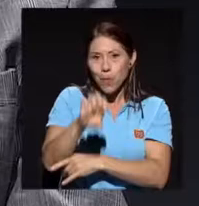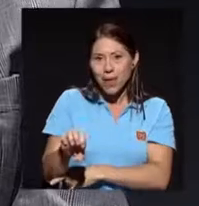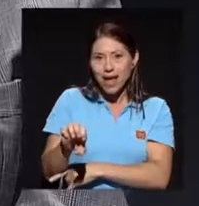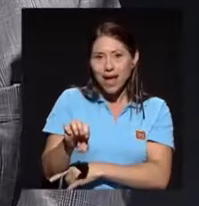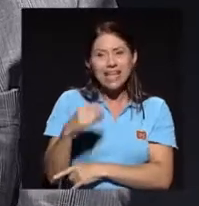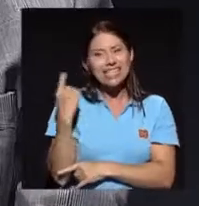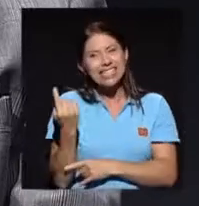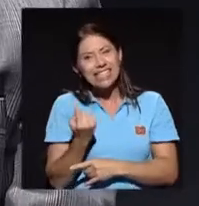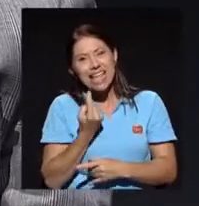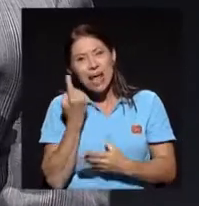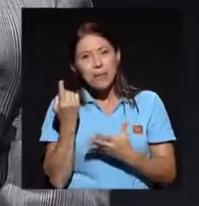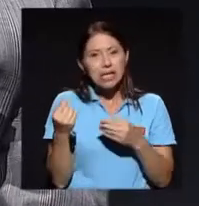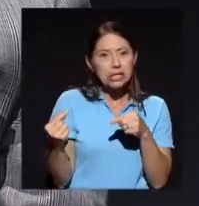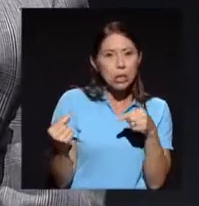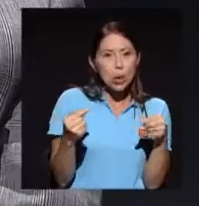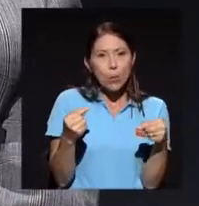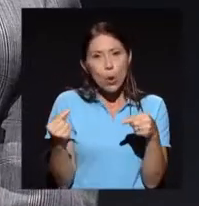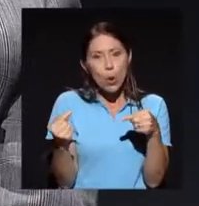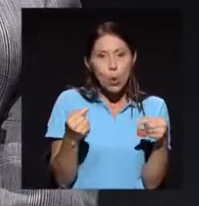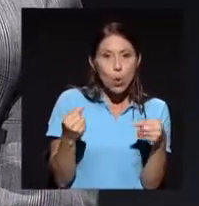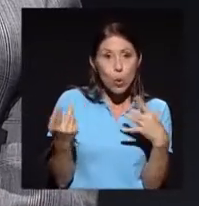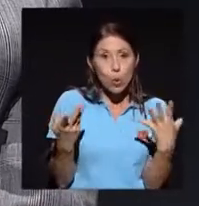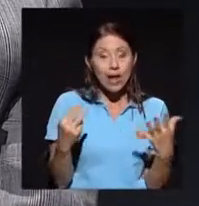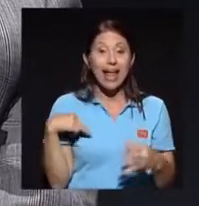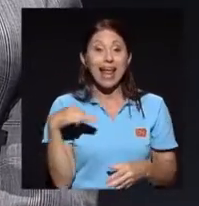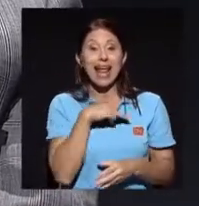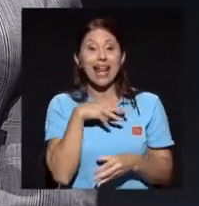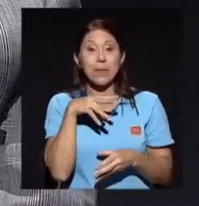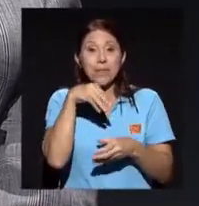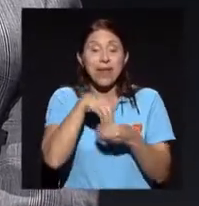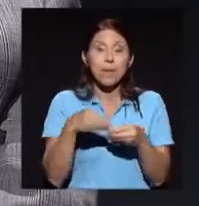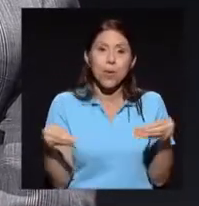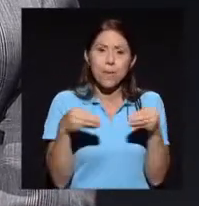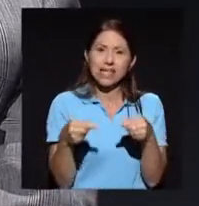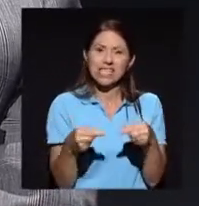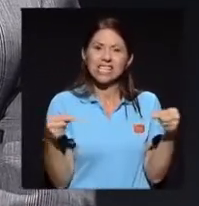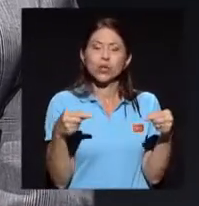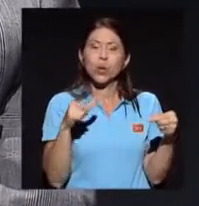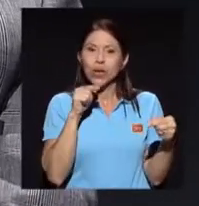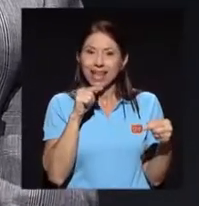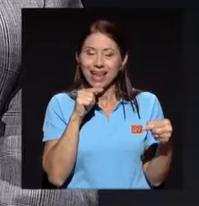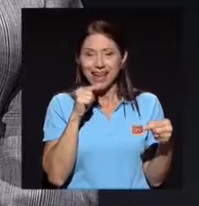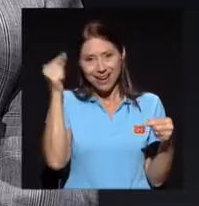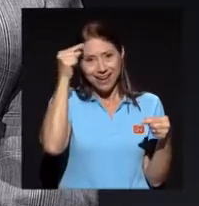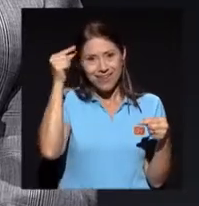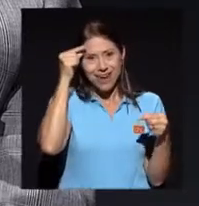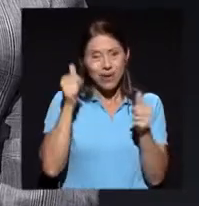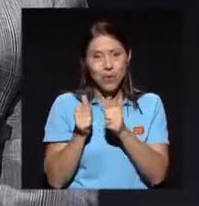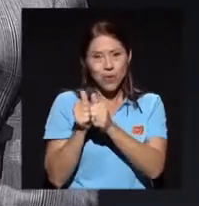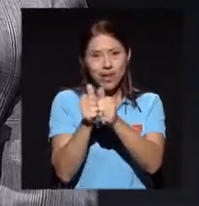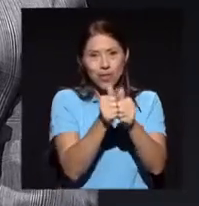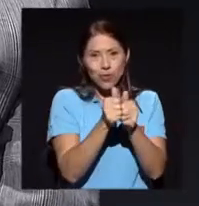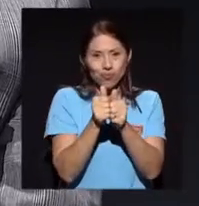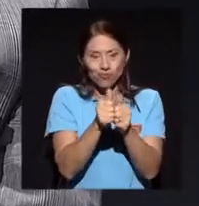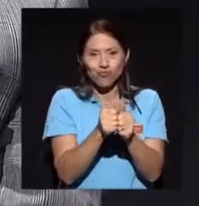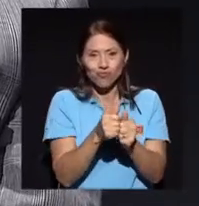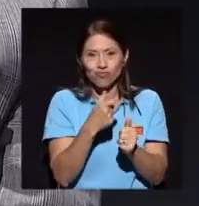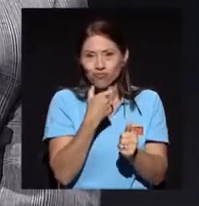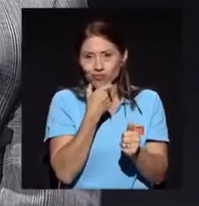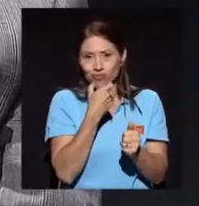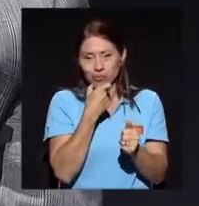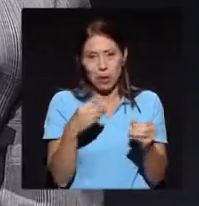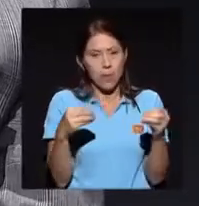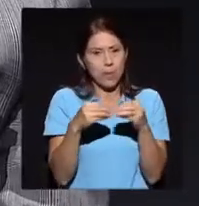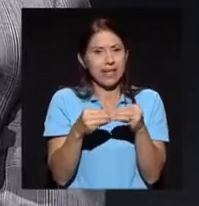el miembro más díscolo de la unión europea tradicionalmente ha sido el reino unido- y por esas razones también